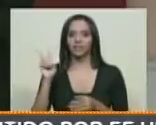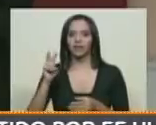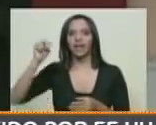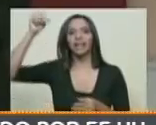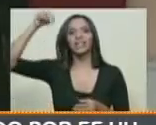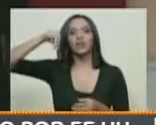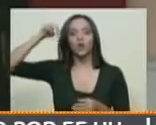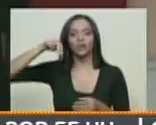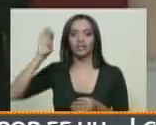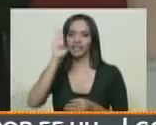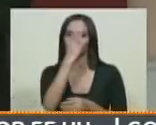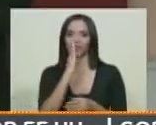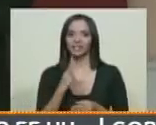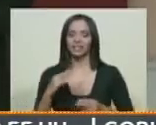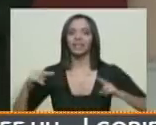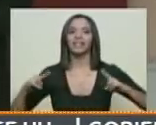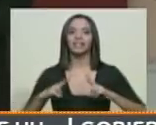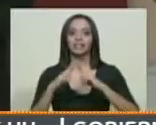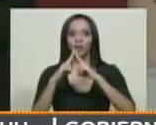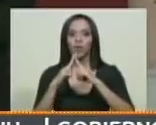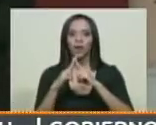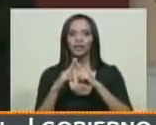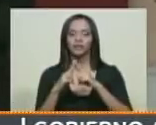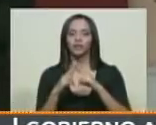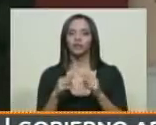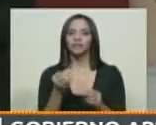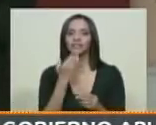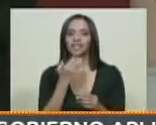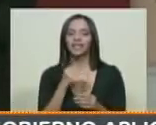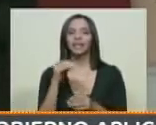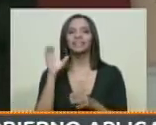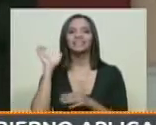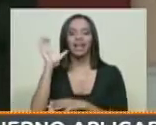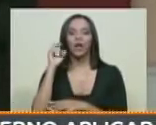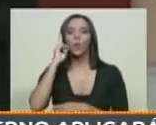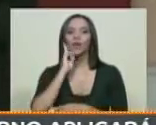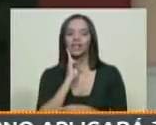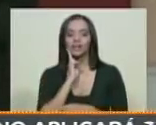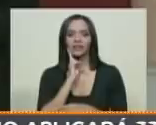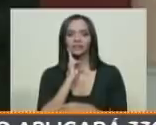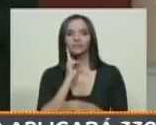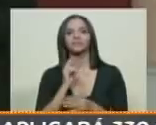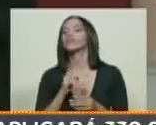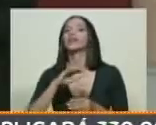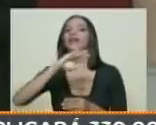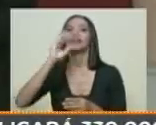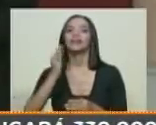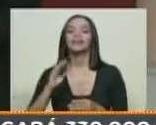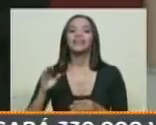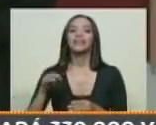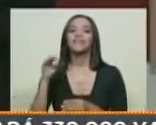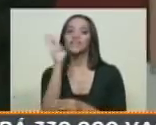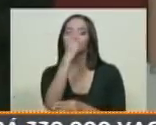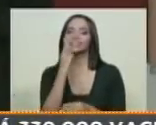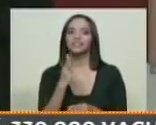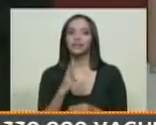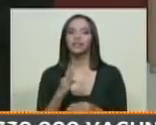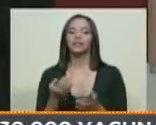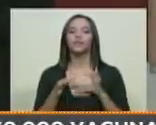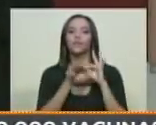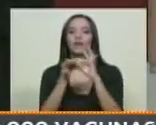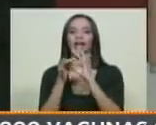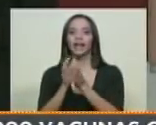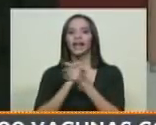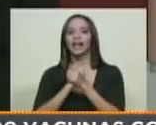su encuentro entre el estado Bolívar y el estado de Roraima en Brasil, bueno, que podamos constituir una gran alianza